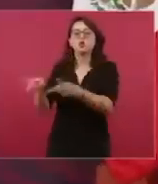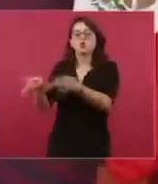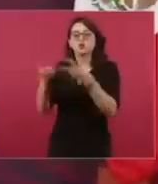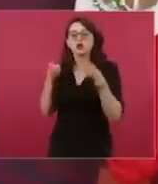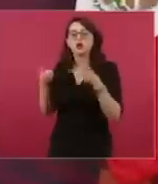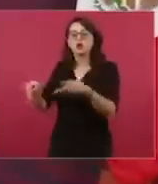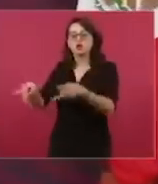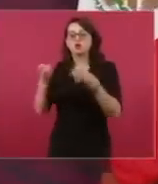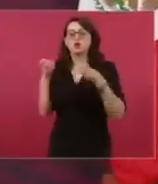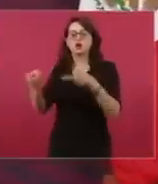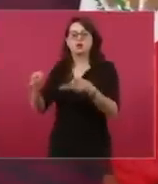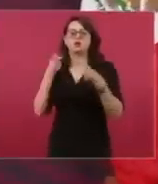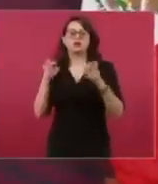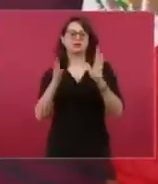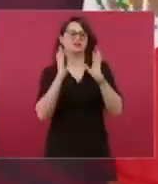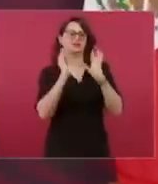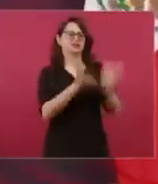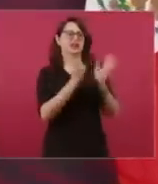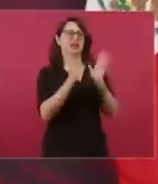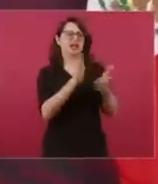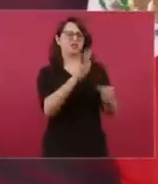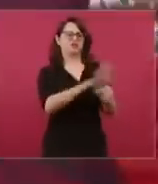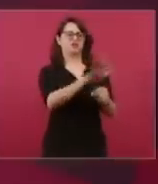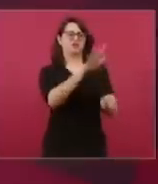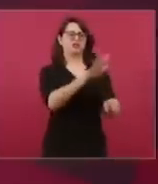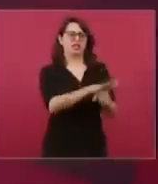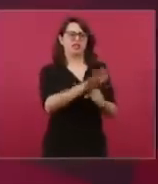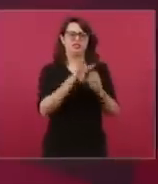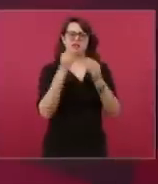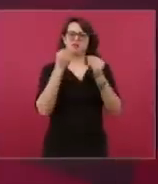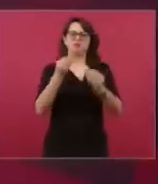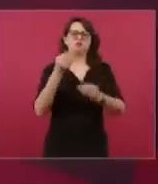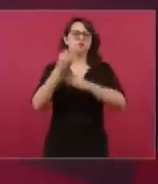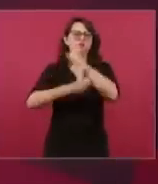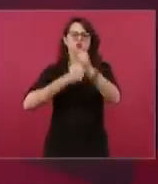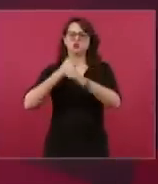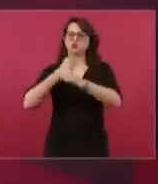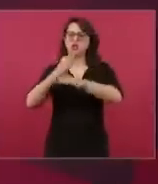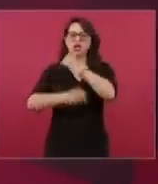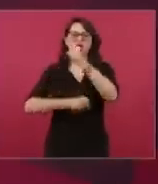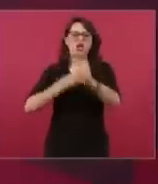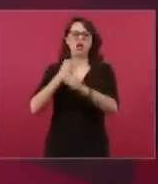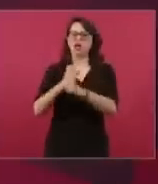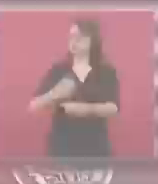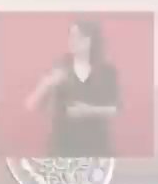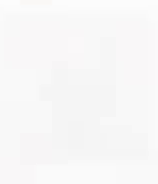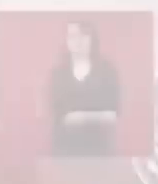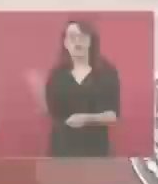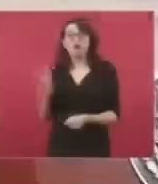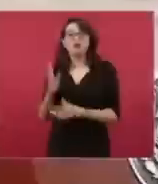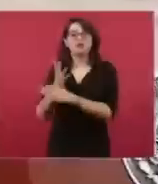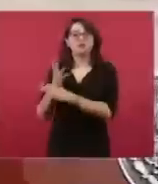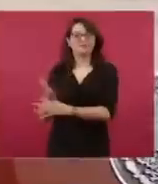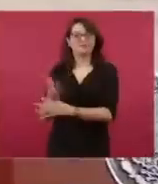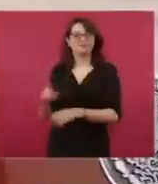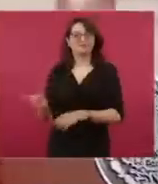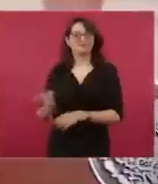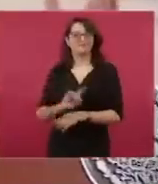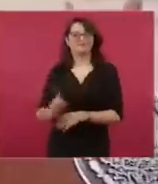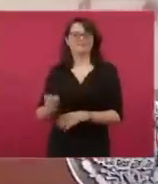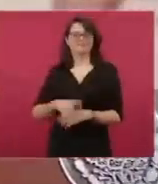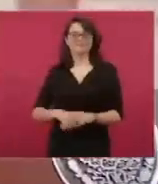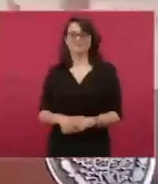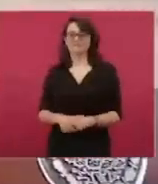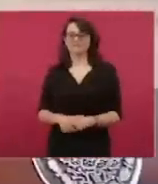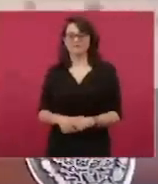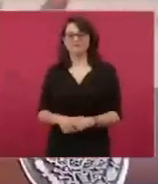Ya, dejen de robar. No tú, y nos los... Claro que